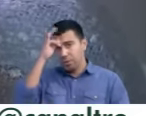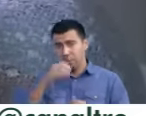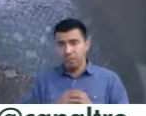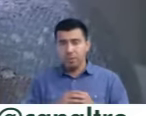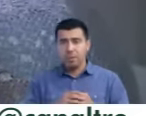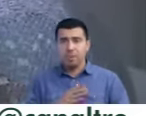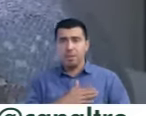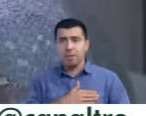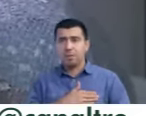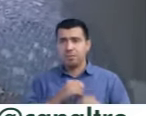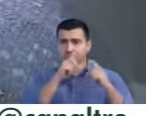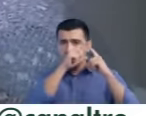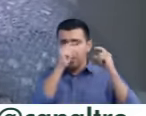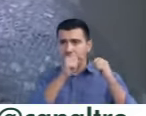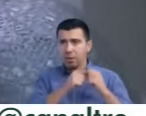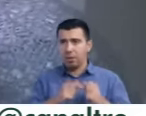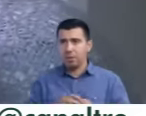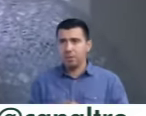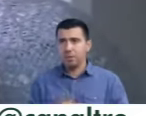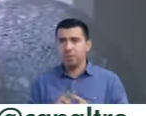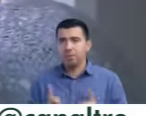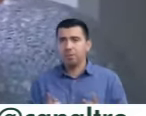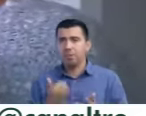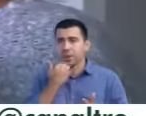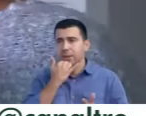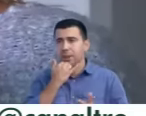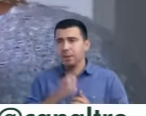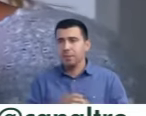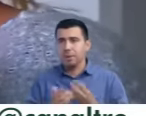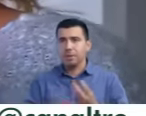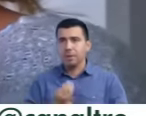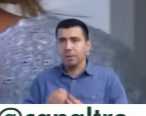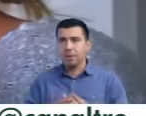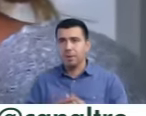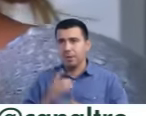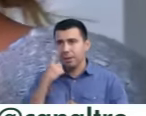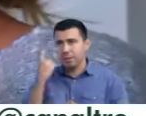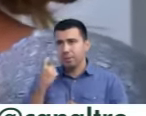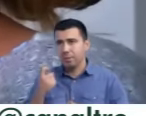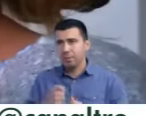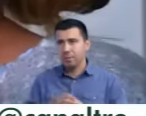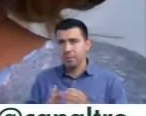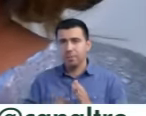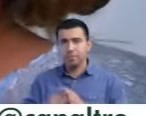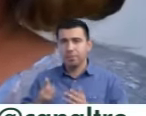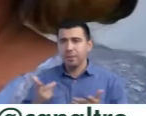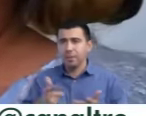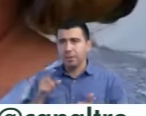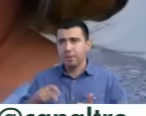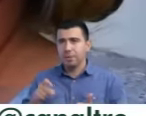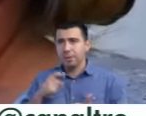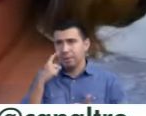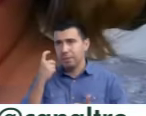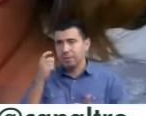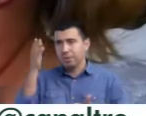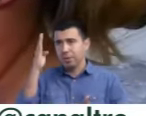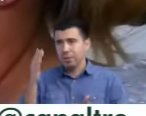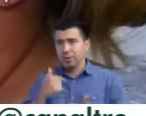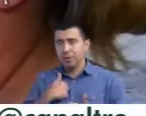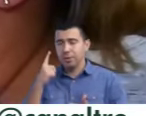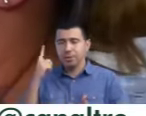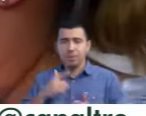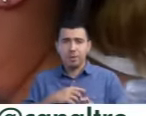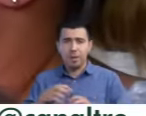esperanzados porque hemos visto muchos casos de éxito y Bueno siempre Dios por delante y que sea su